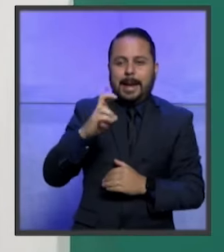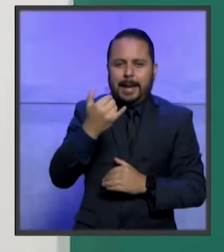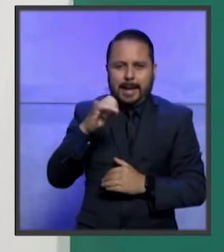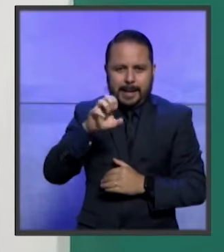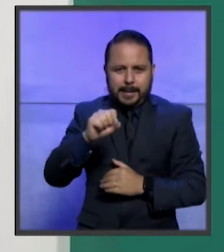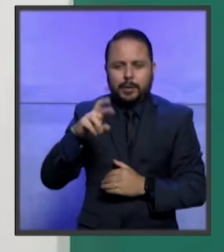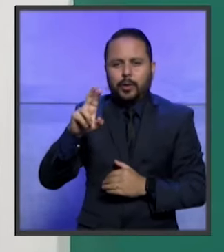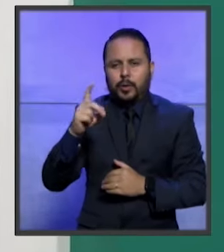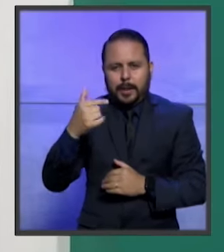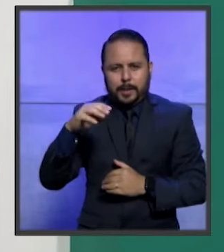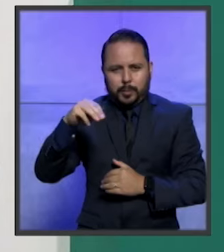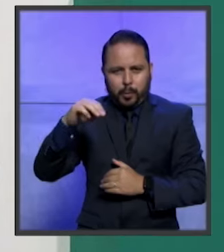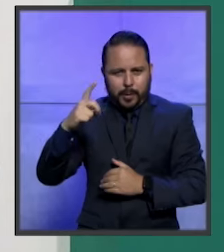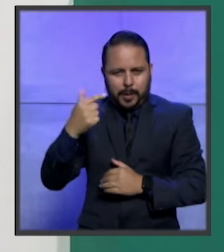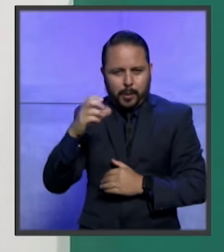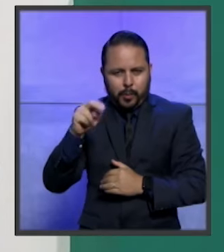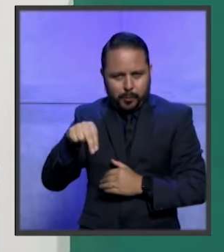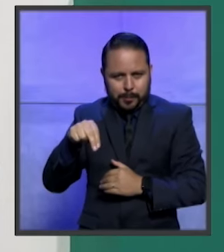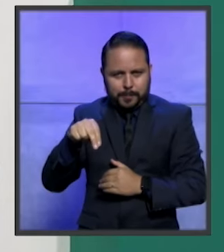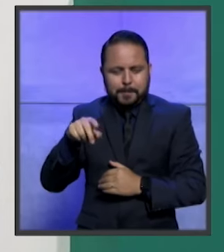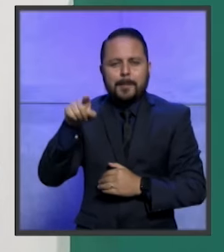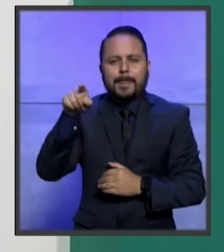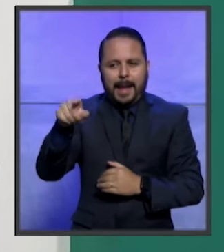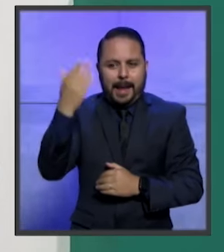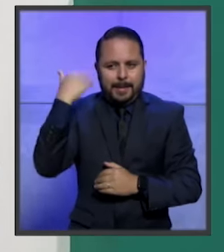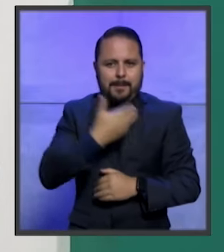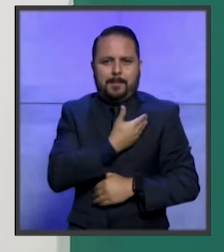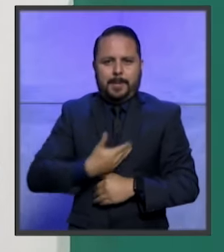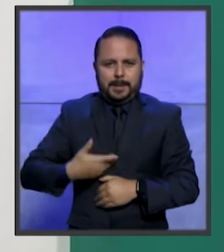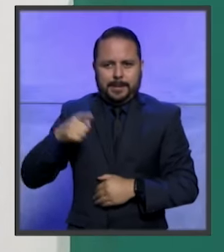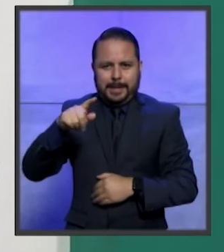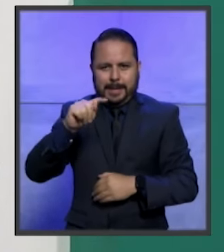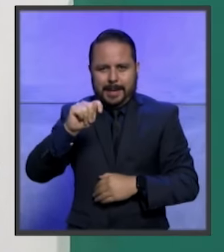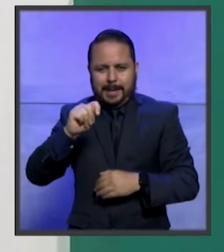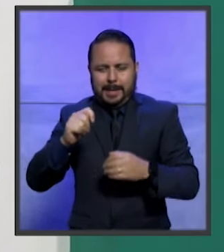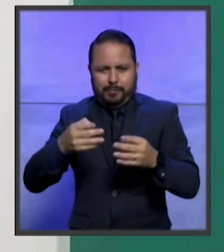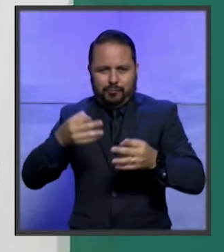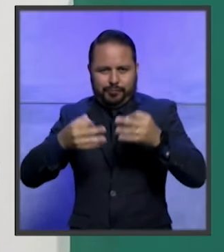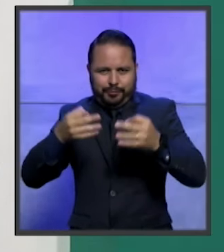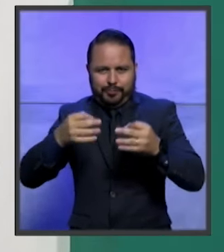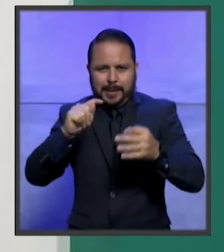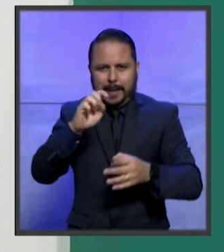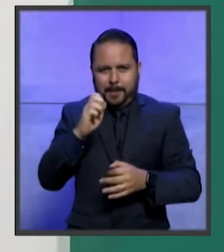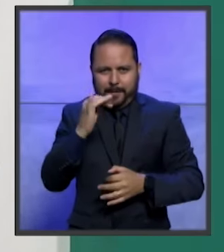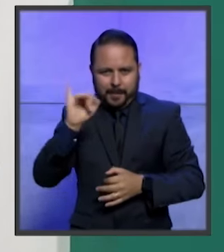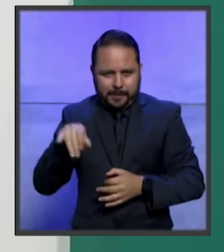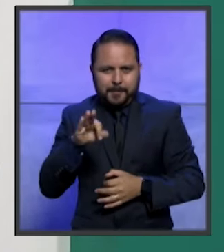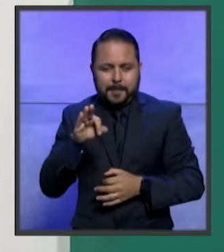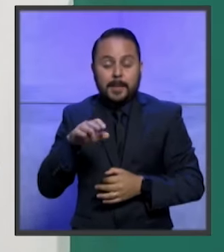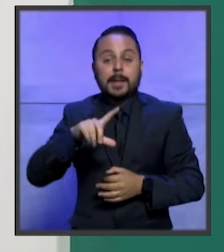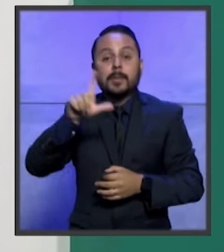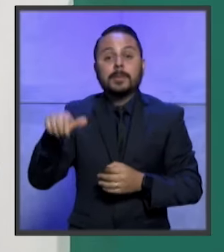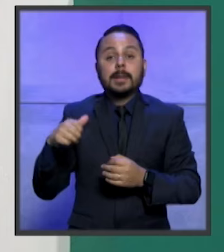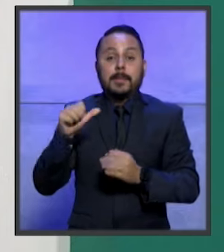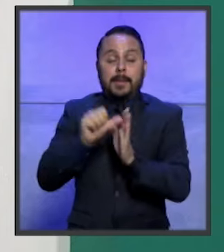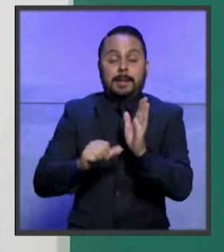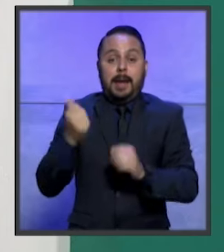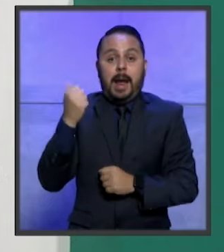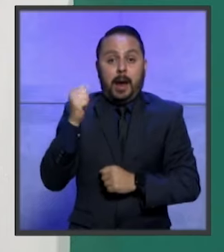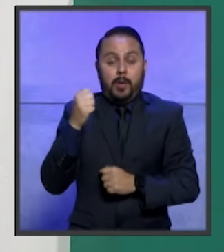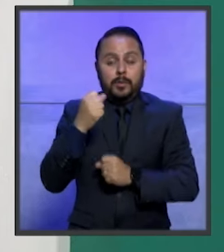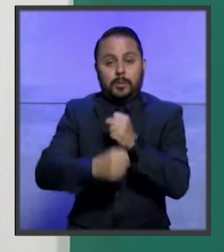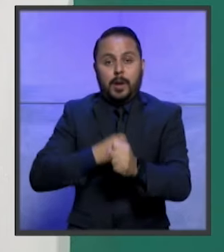Mondragón que en ese entonces era el presidente de la del tribunal electoral y eh desde de agosto